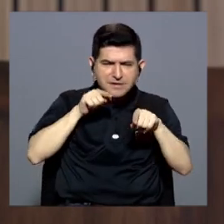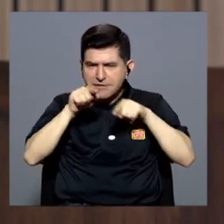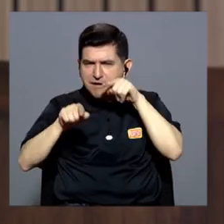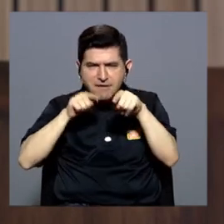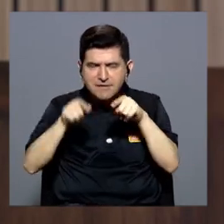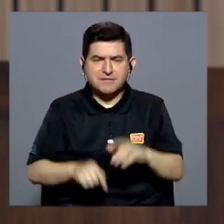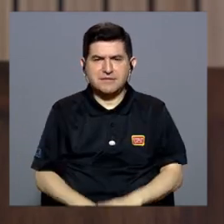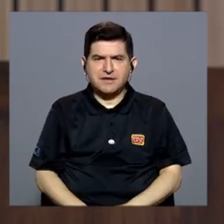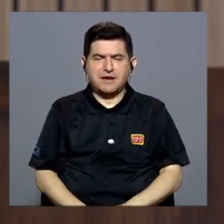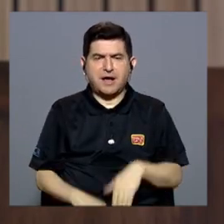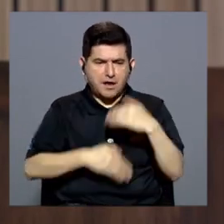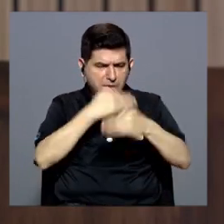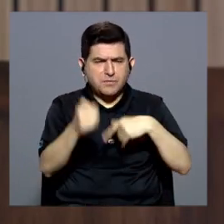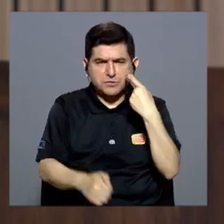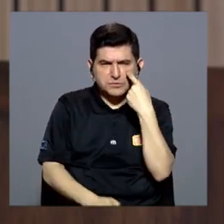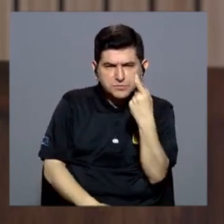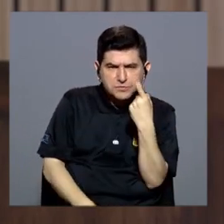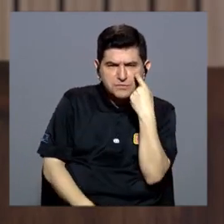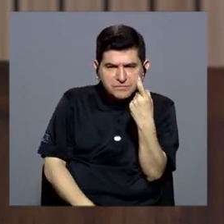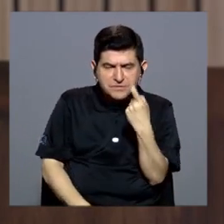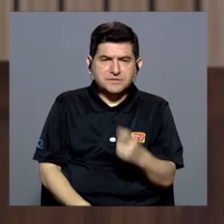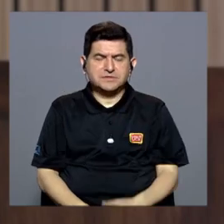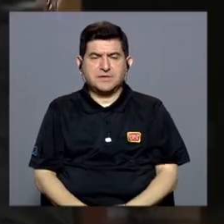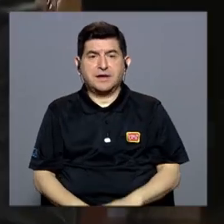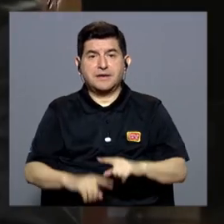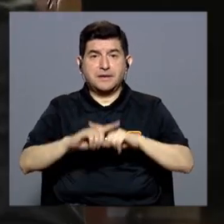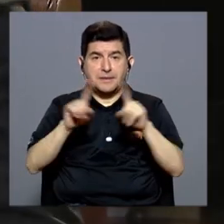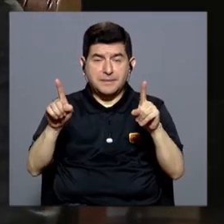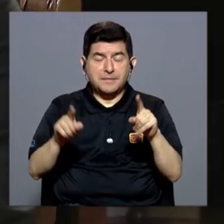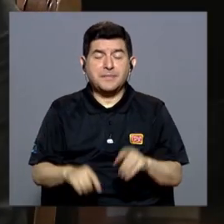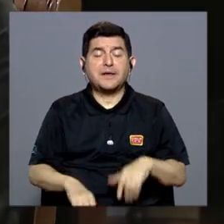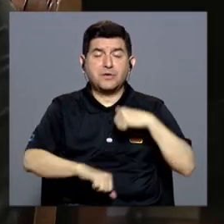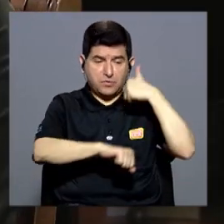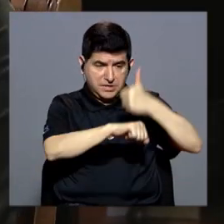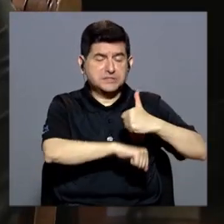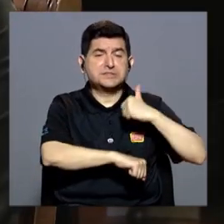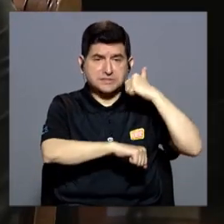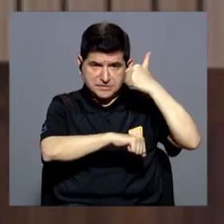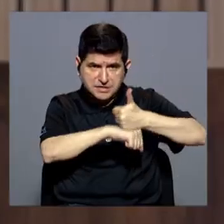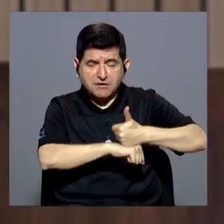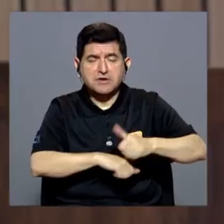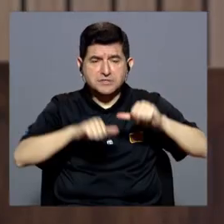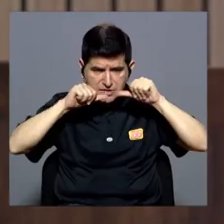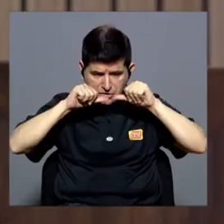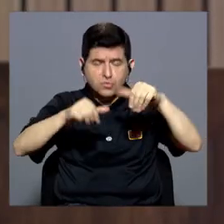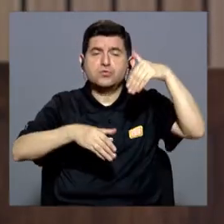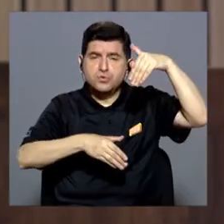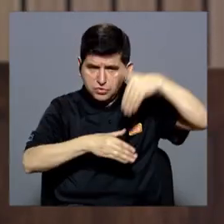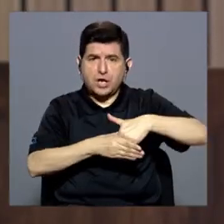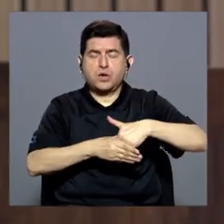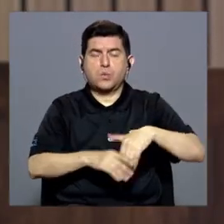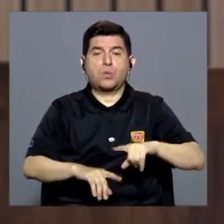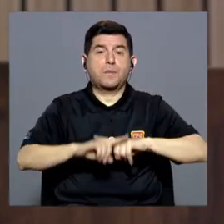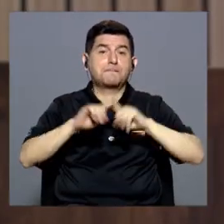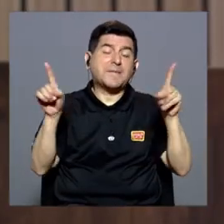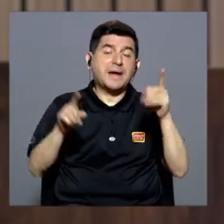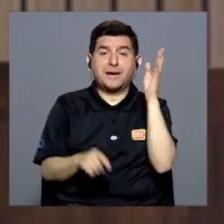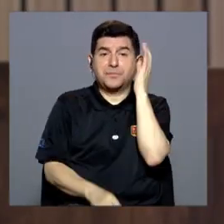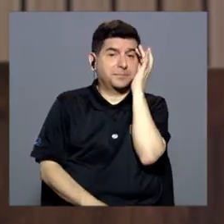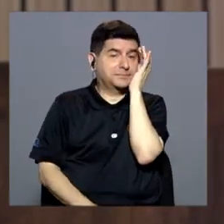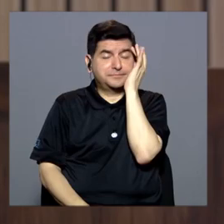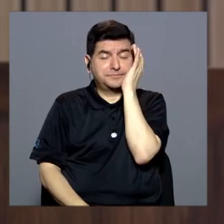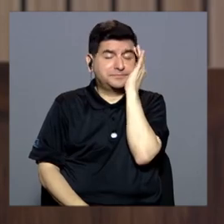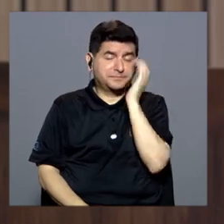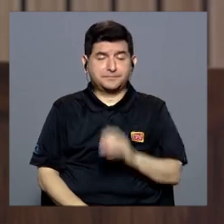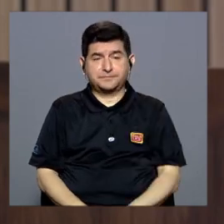un papel de fiscalización de lo que se hace, pero un si cuestionamiento permanente a lo interno, pero hay una preocupación